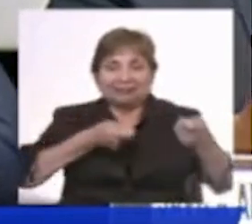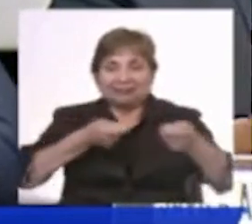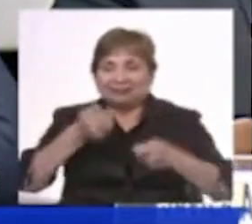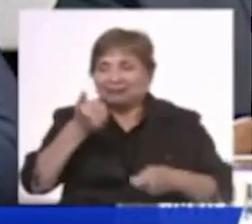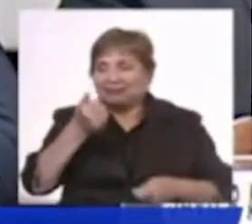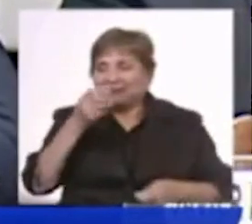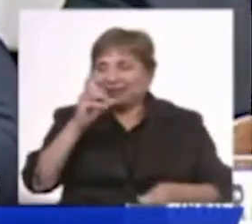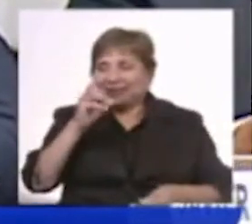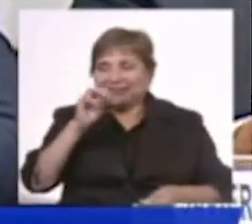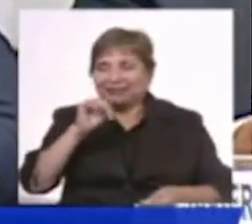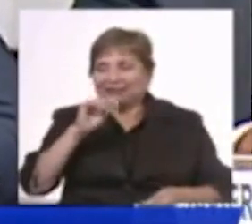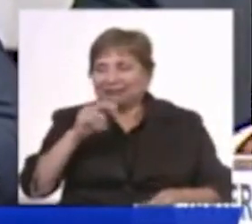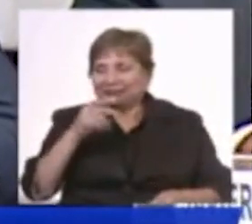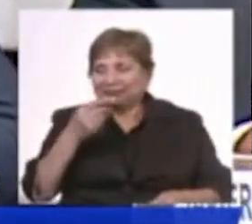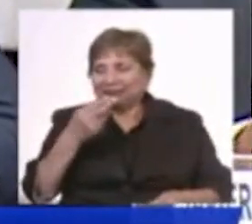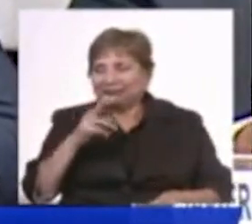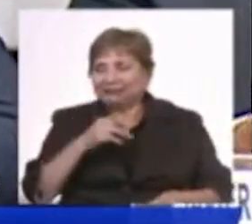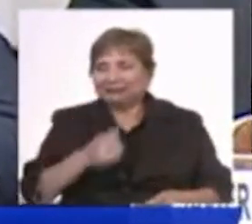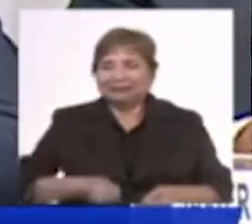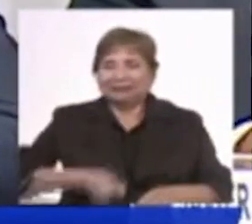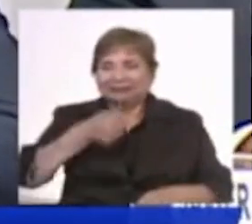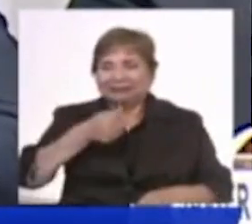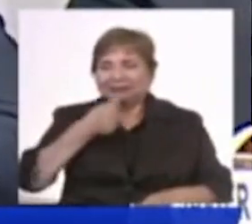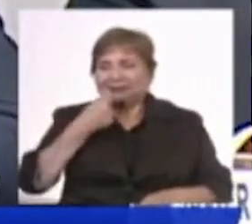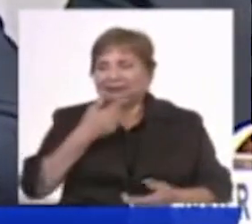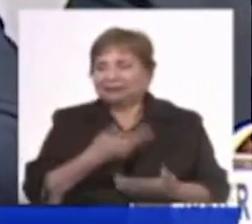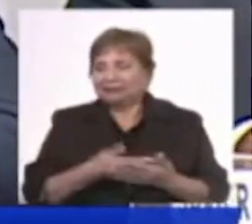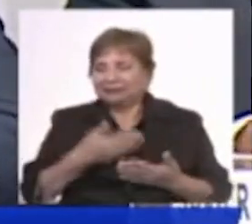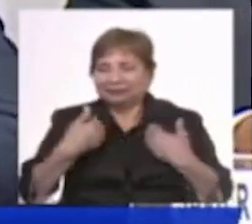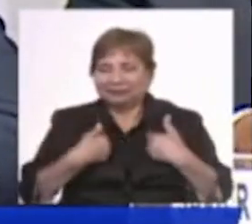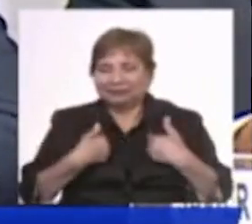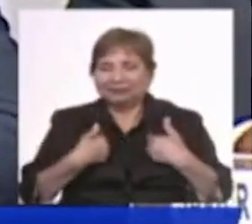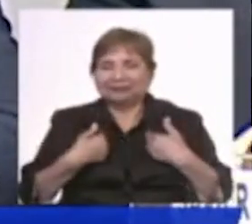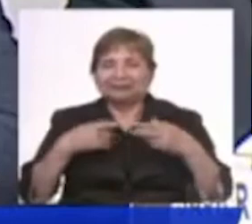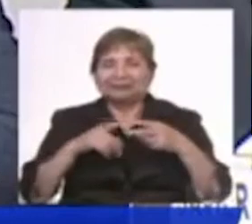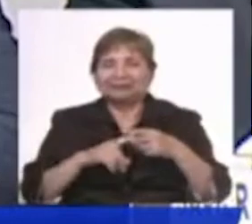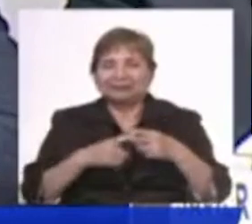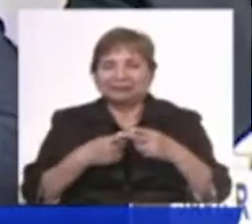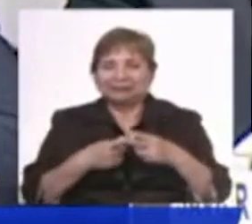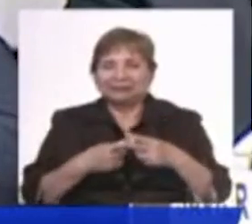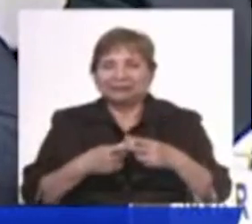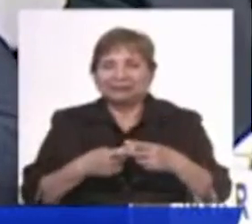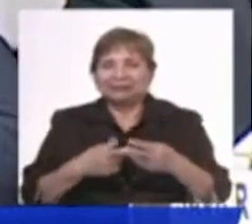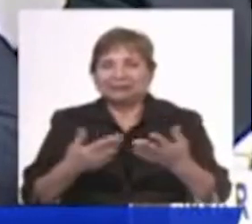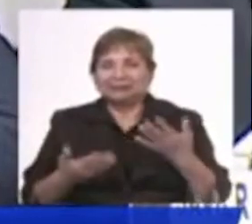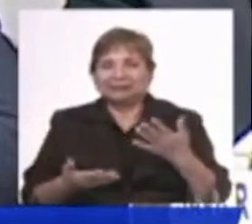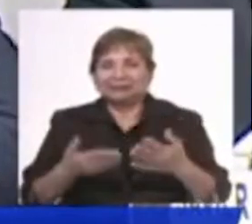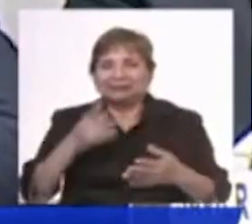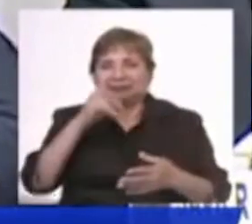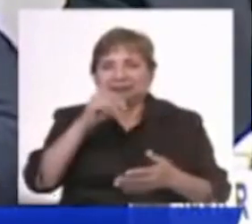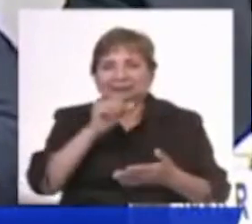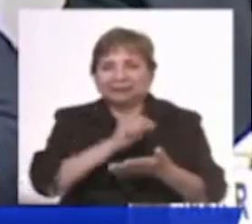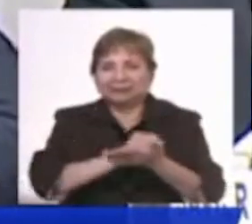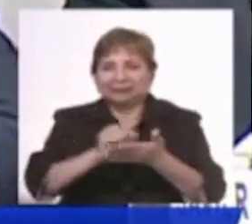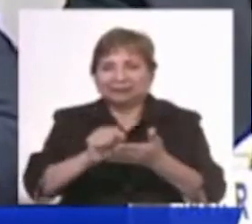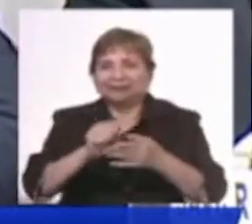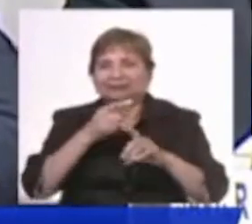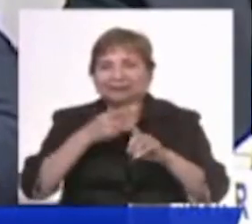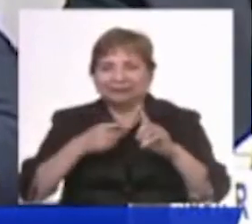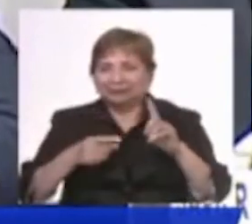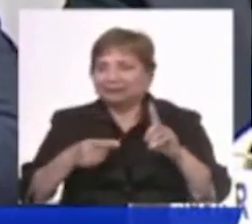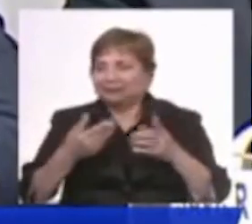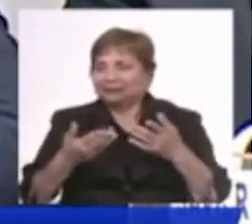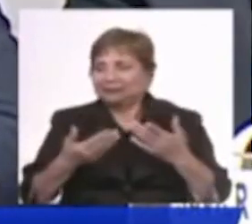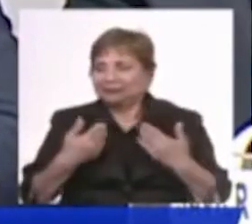Administración. Nuestro Director General de Administración tiene recién con nosotros cerca de mes y medio,